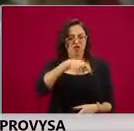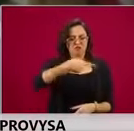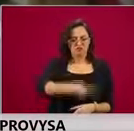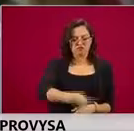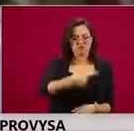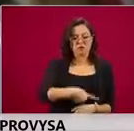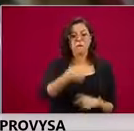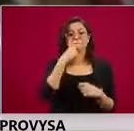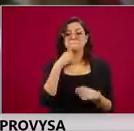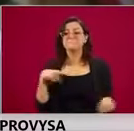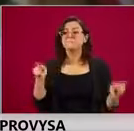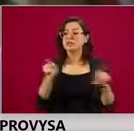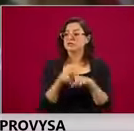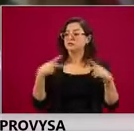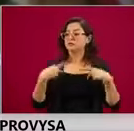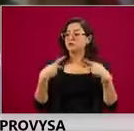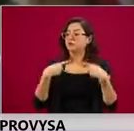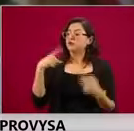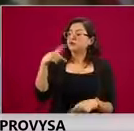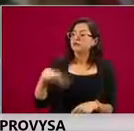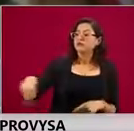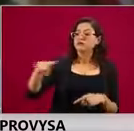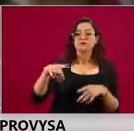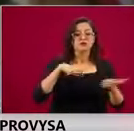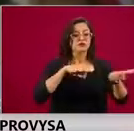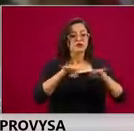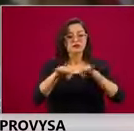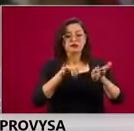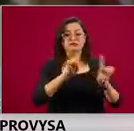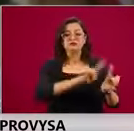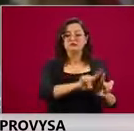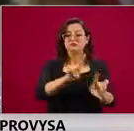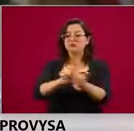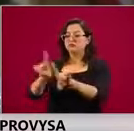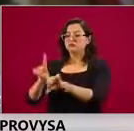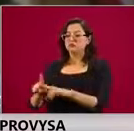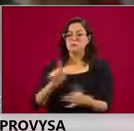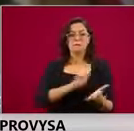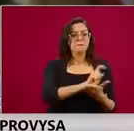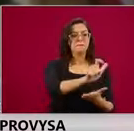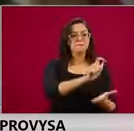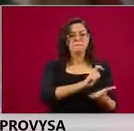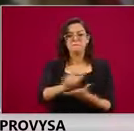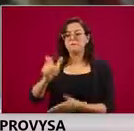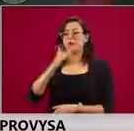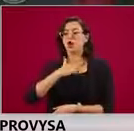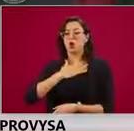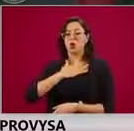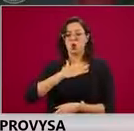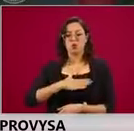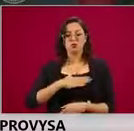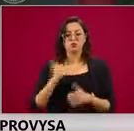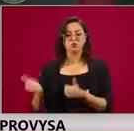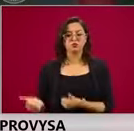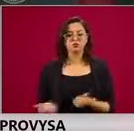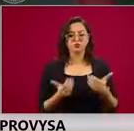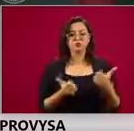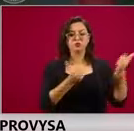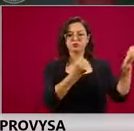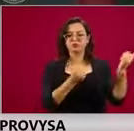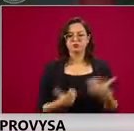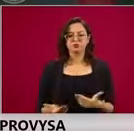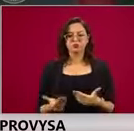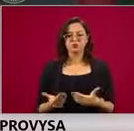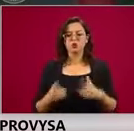reporteros. Entonces dijeron, a ver, controla, control. Cíñanse a los discursos,